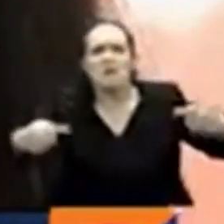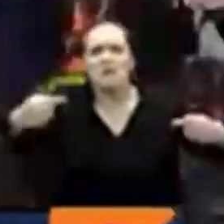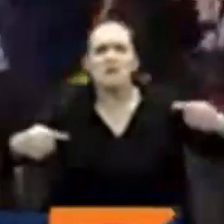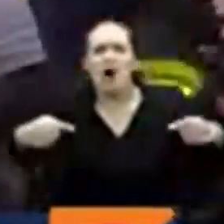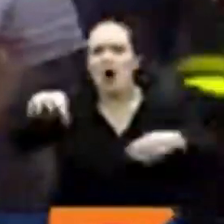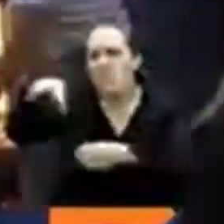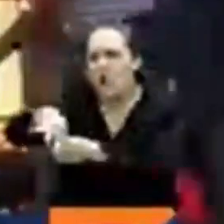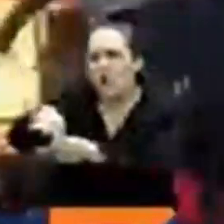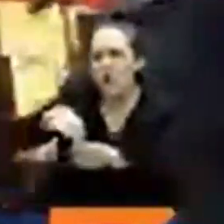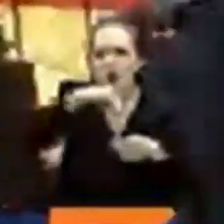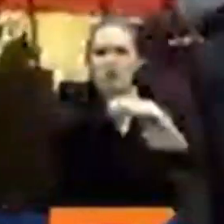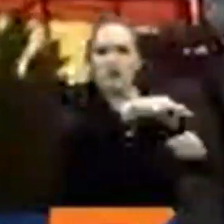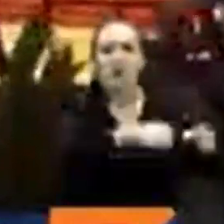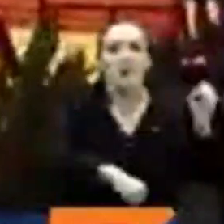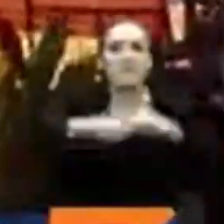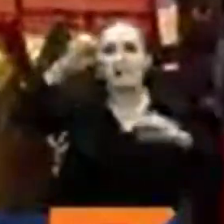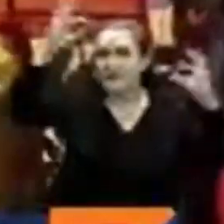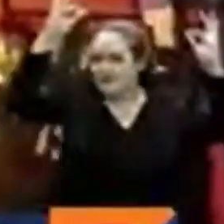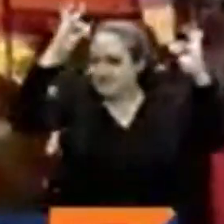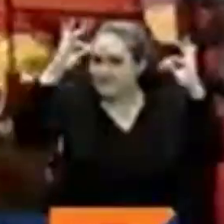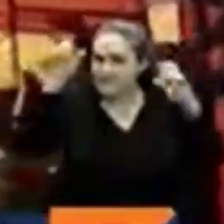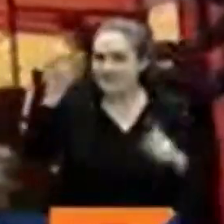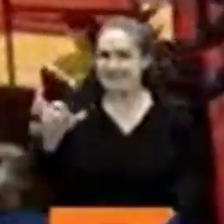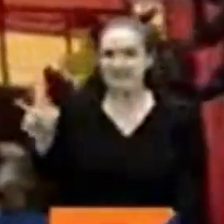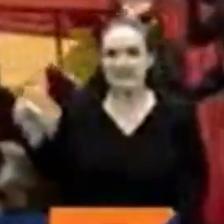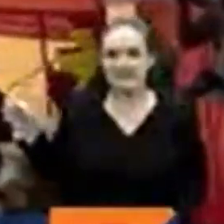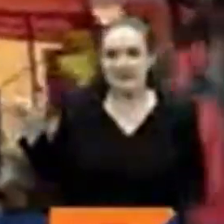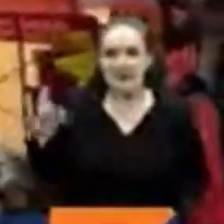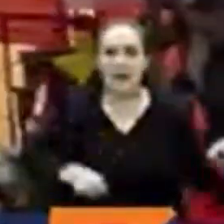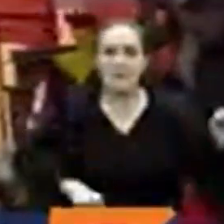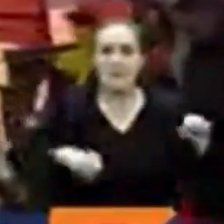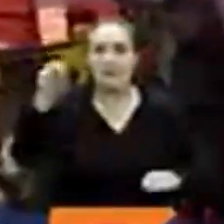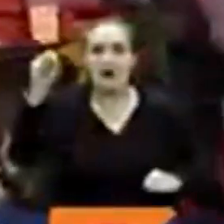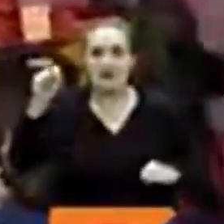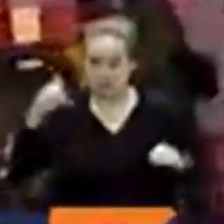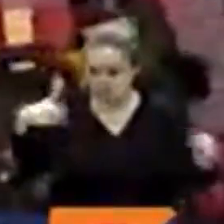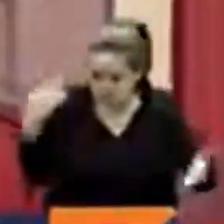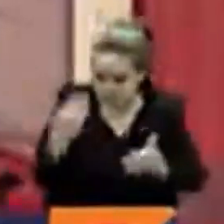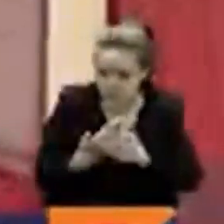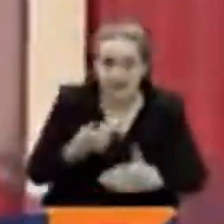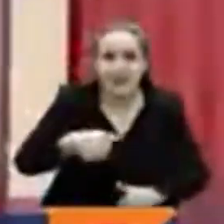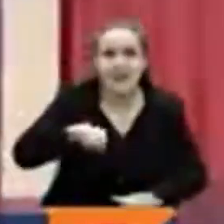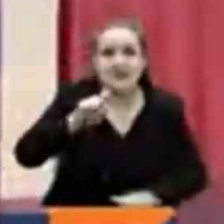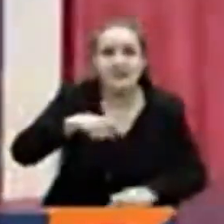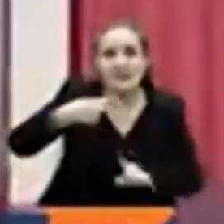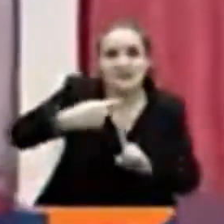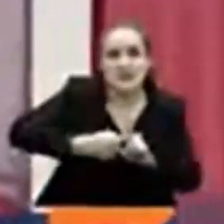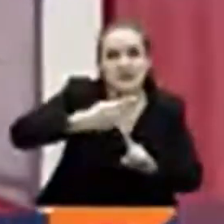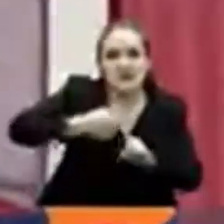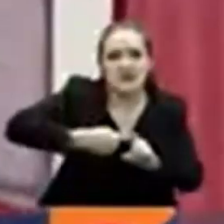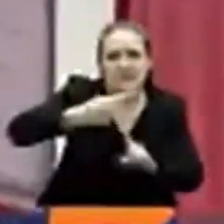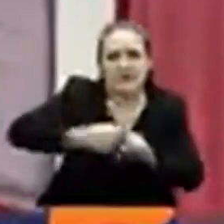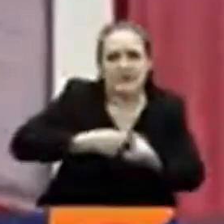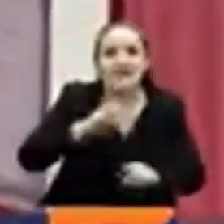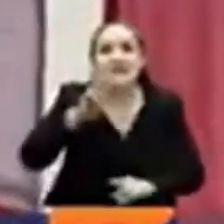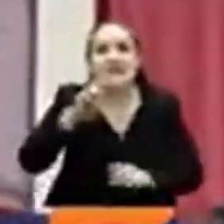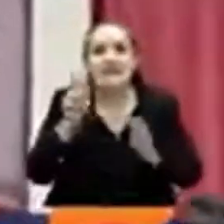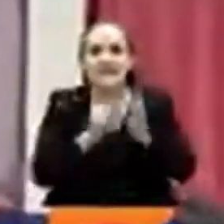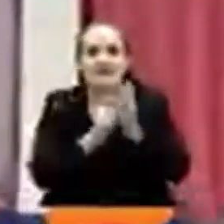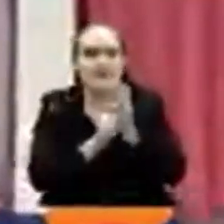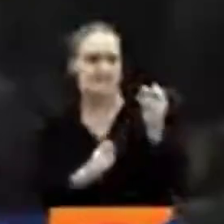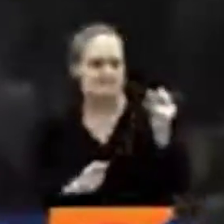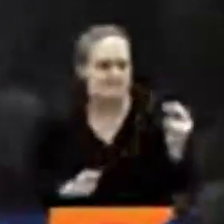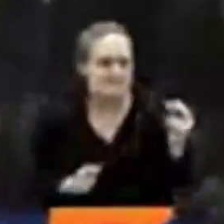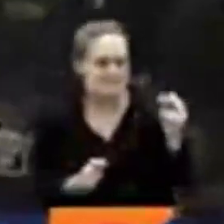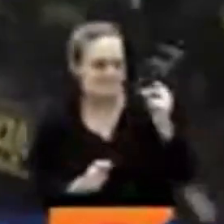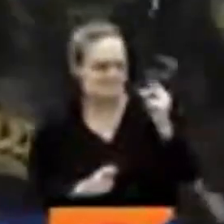Keiko Fujimori, el profesor de Puña en Cajamarca asumió la presidencia, pero en sus 16 meses al frente de la nación peruana fue sometido a 3 procesos de vacancia